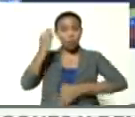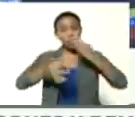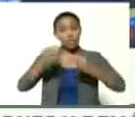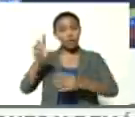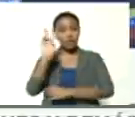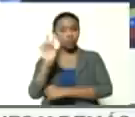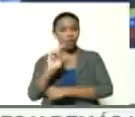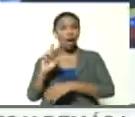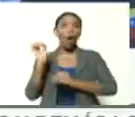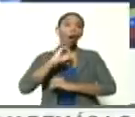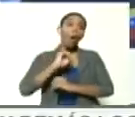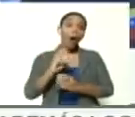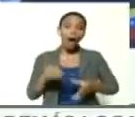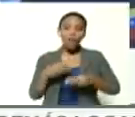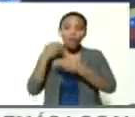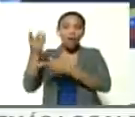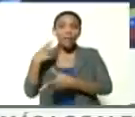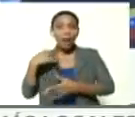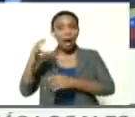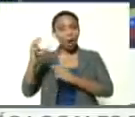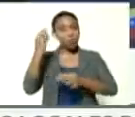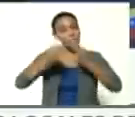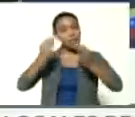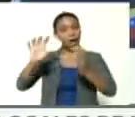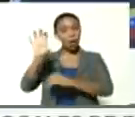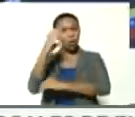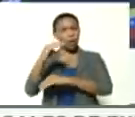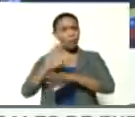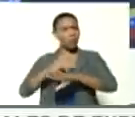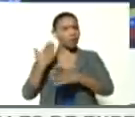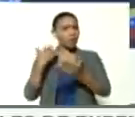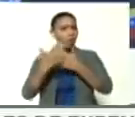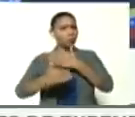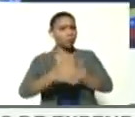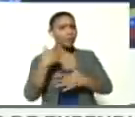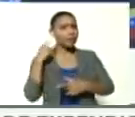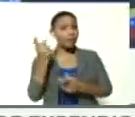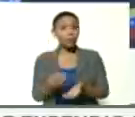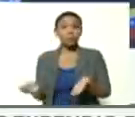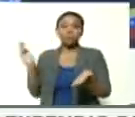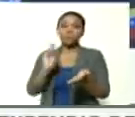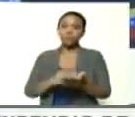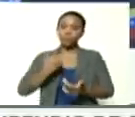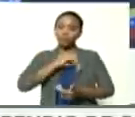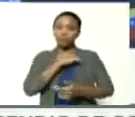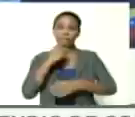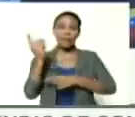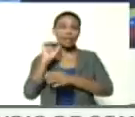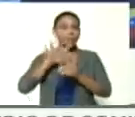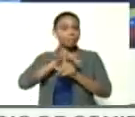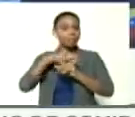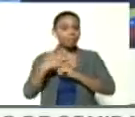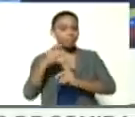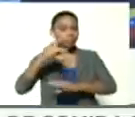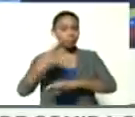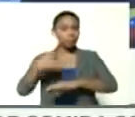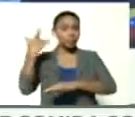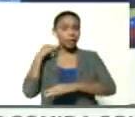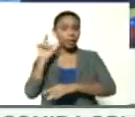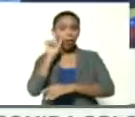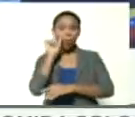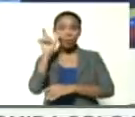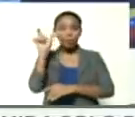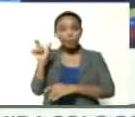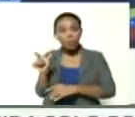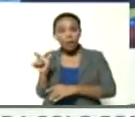venezolana o en extradición ante la justicia colombiana, porque es lo que procede. De nuevo le hemos hecho en esta situación tan delicada a Antonio